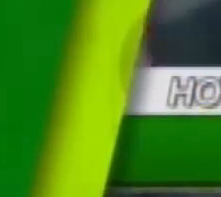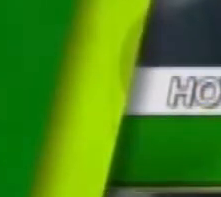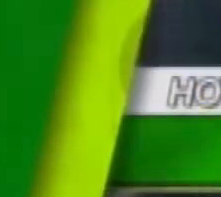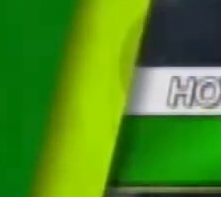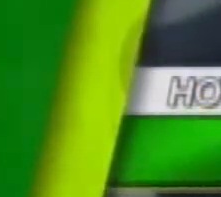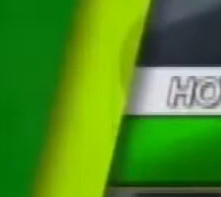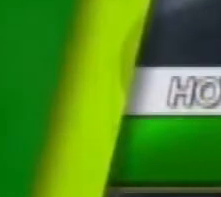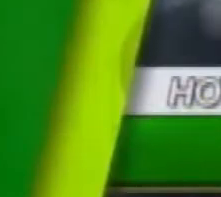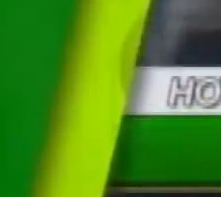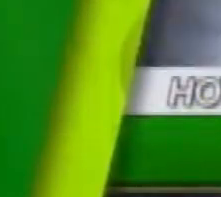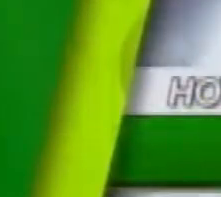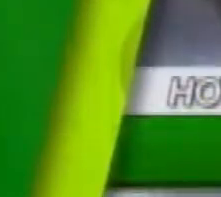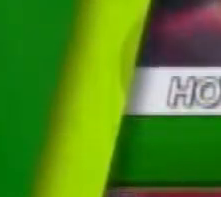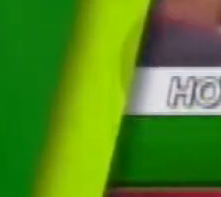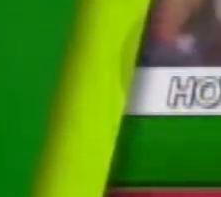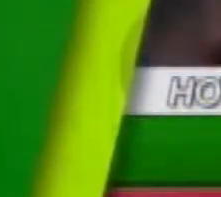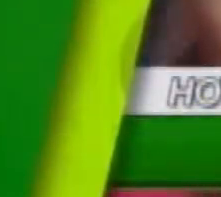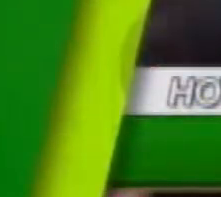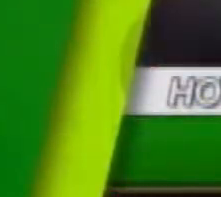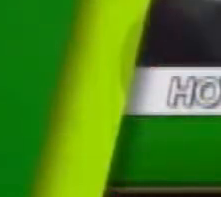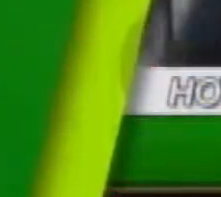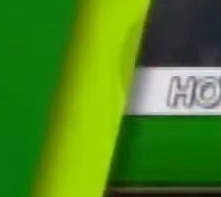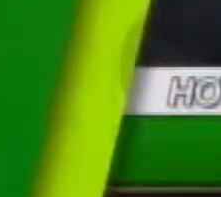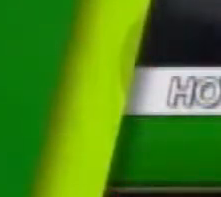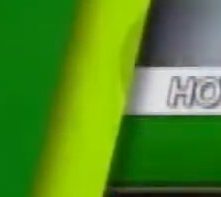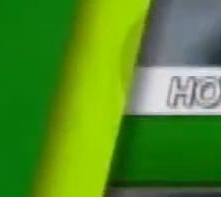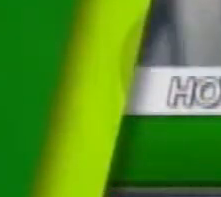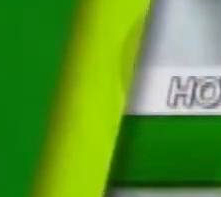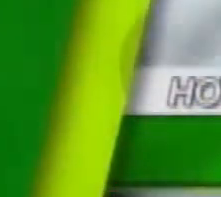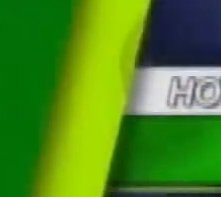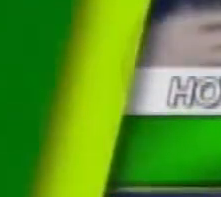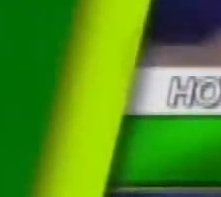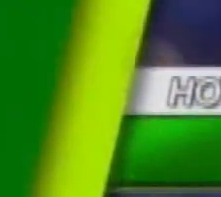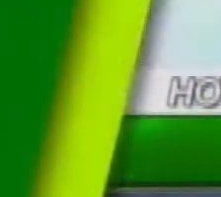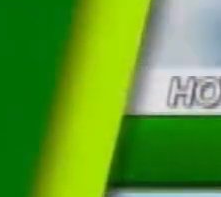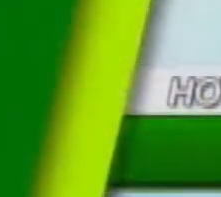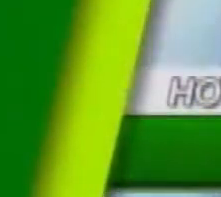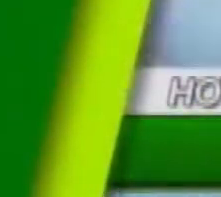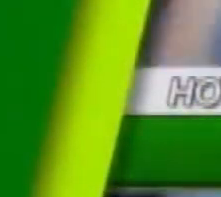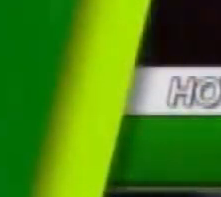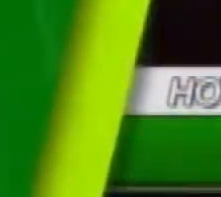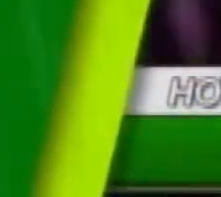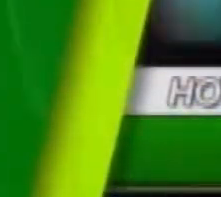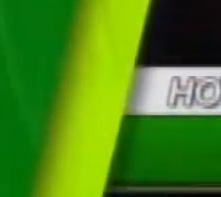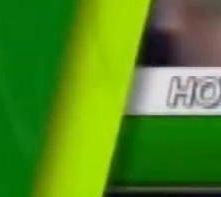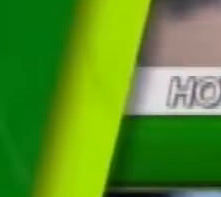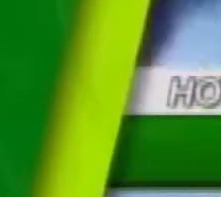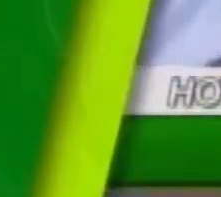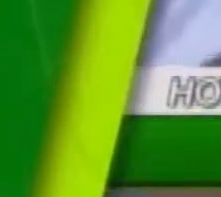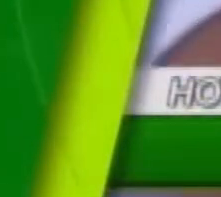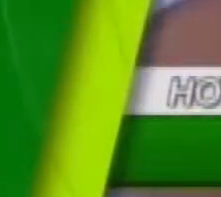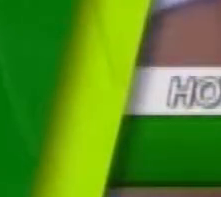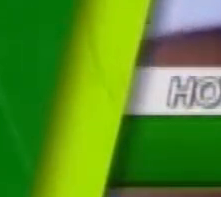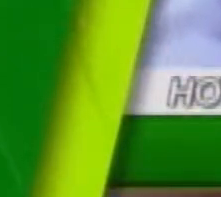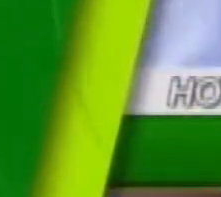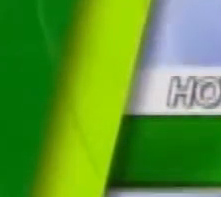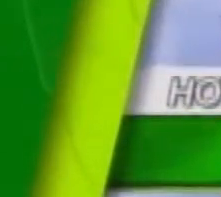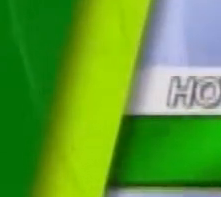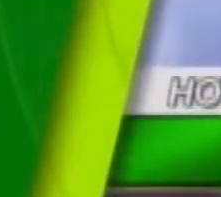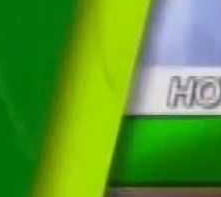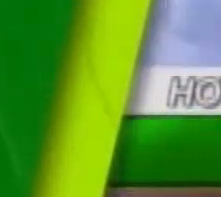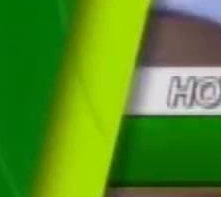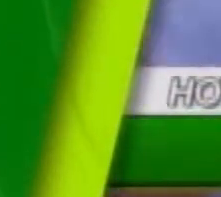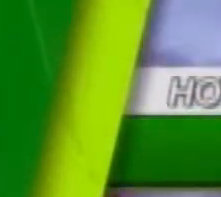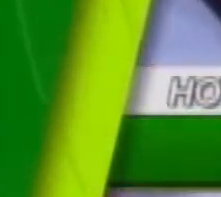protesta de simpatizantes, juez de garantías legaliza captura, alcalde y exalcalde de Santa Marta. Confirman medida